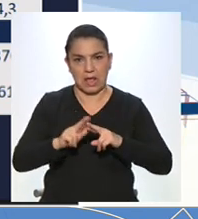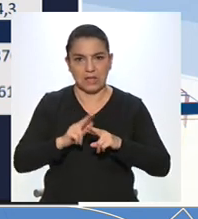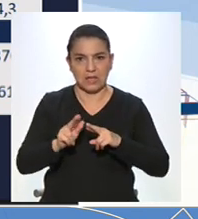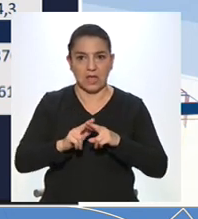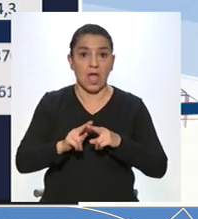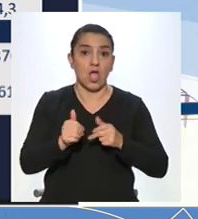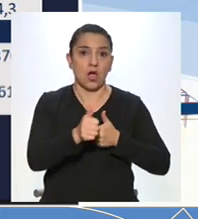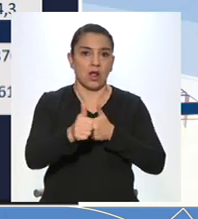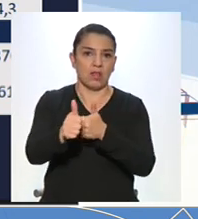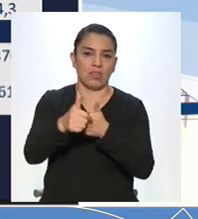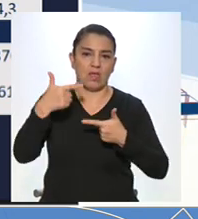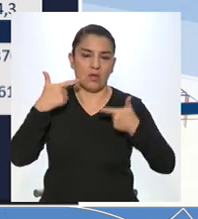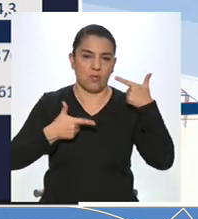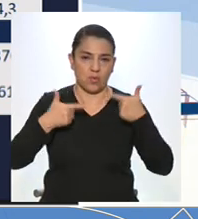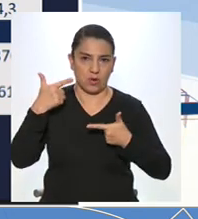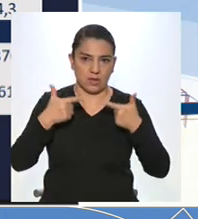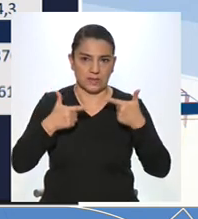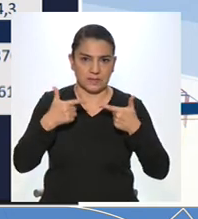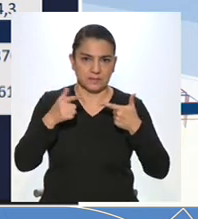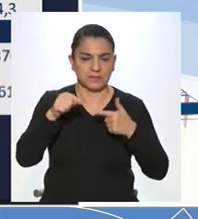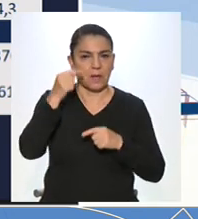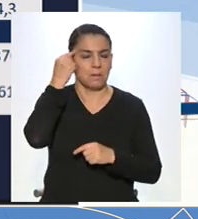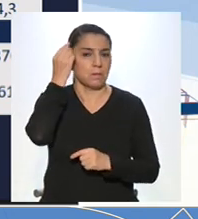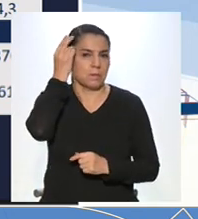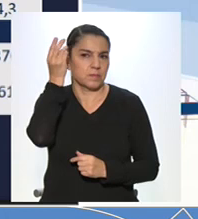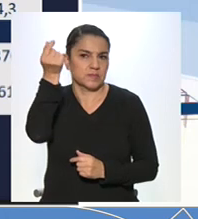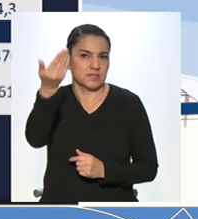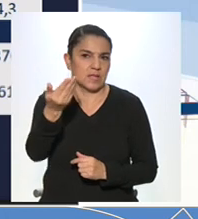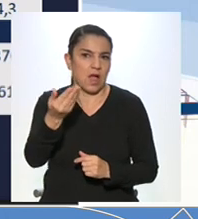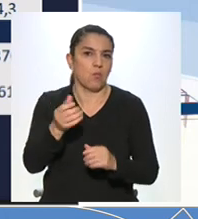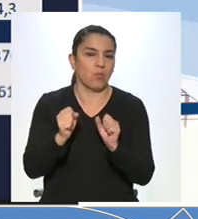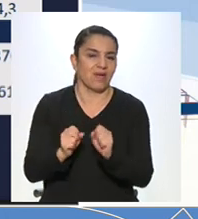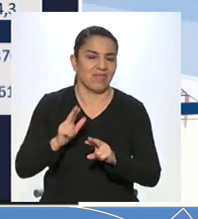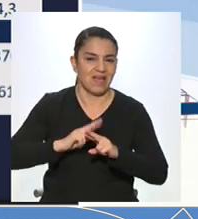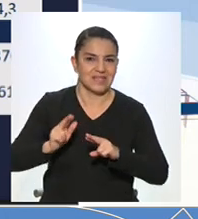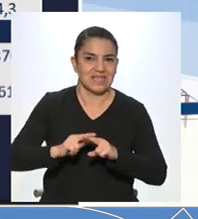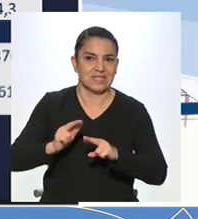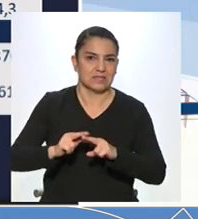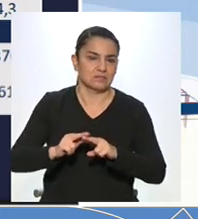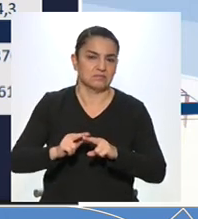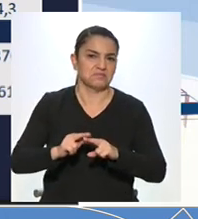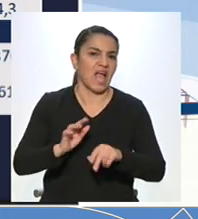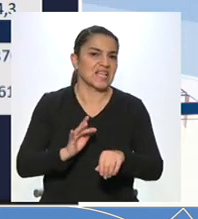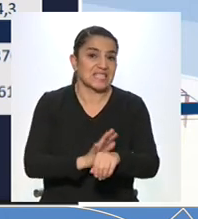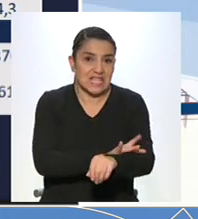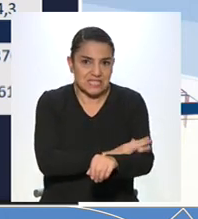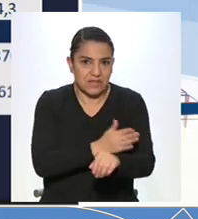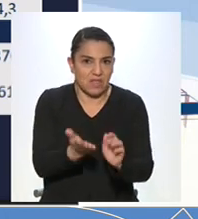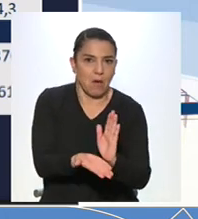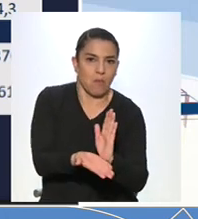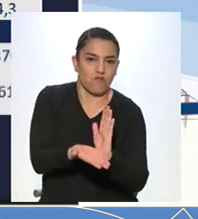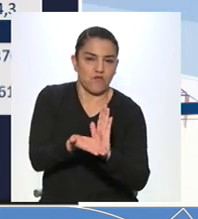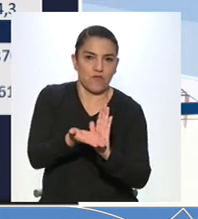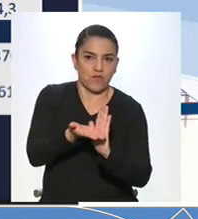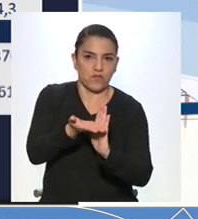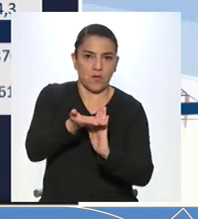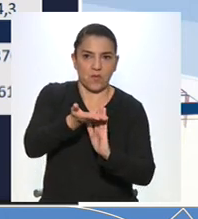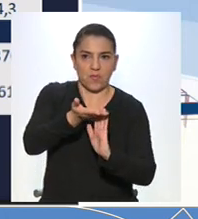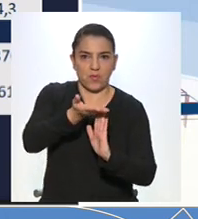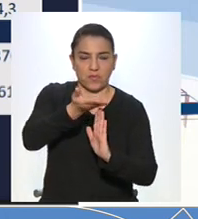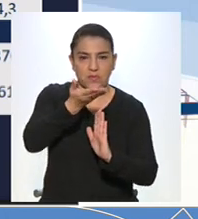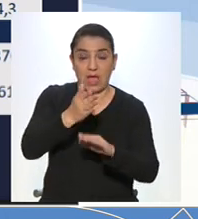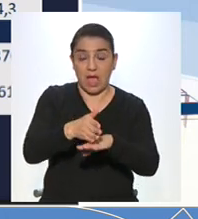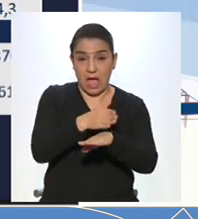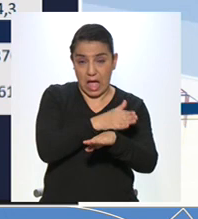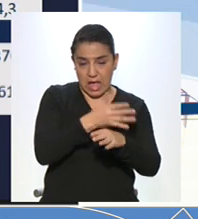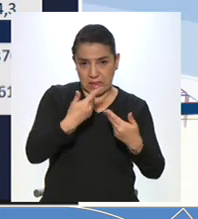políticas. Sobre dichos supuestos pueden realizarse ejercicios de sensibilidad que, manteniendo el crecimiento del producto en torno a los rangos